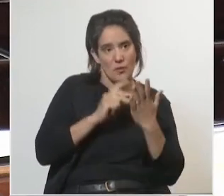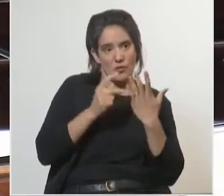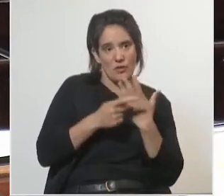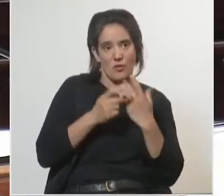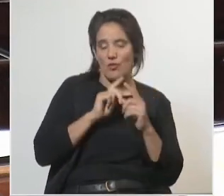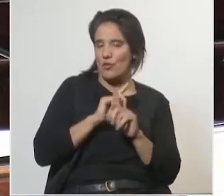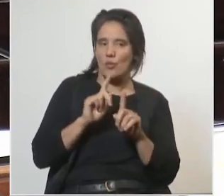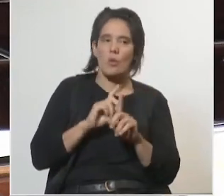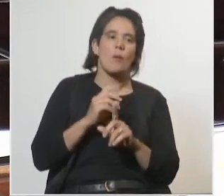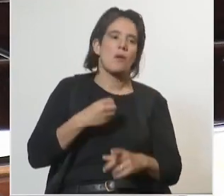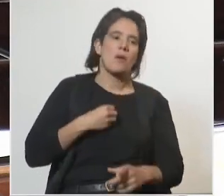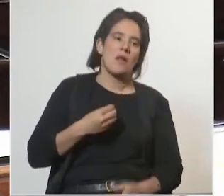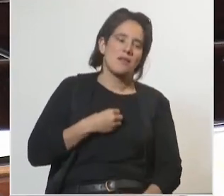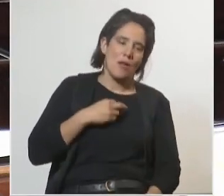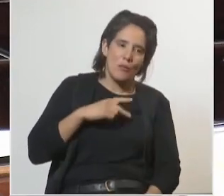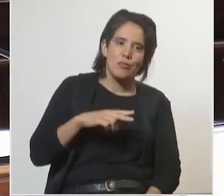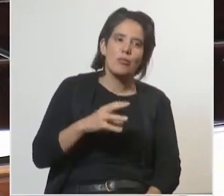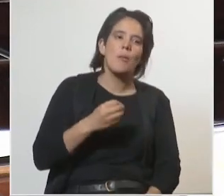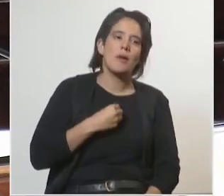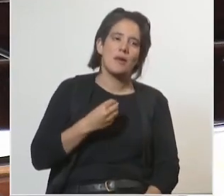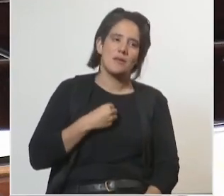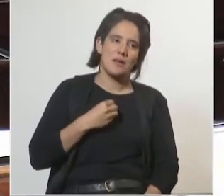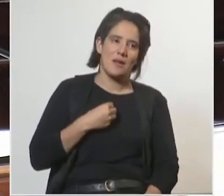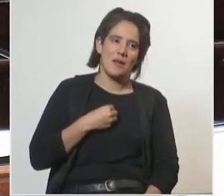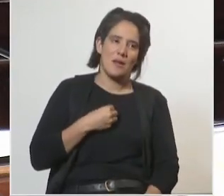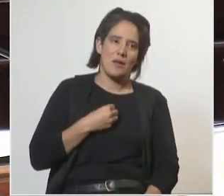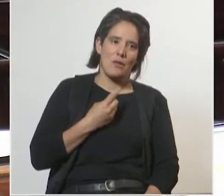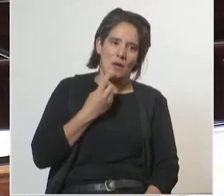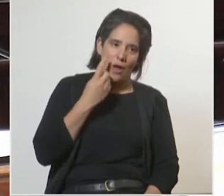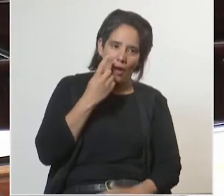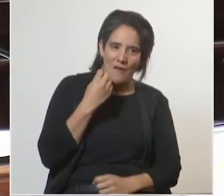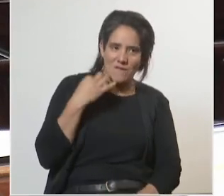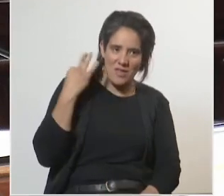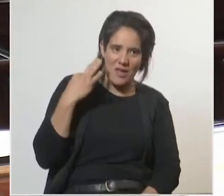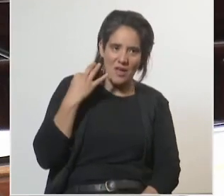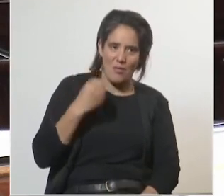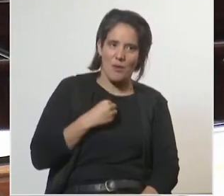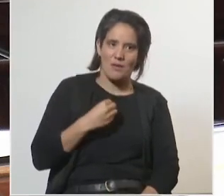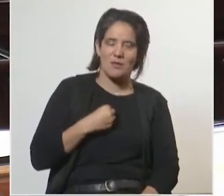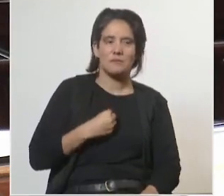perder mi esperanza mientras tenga un hálito de vida.